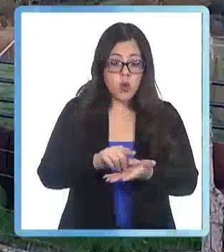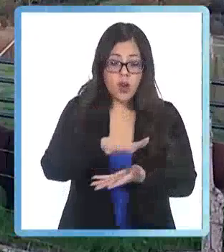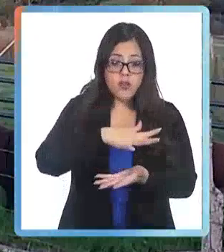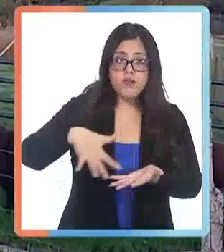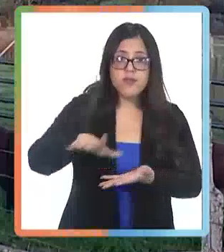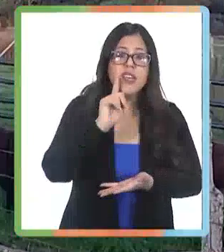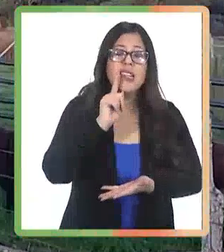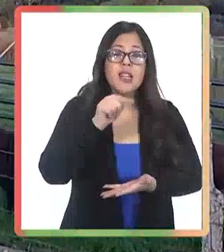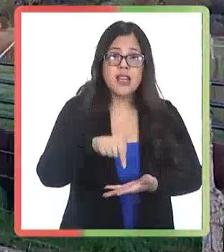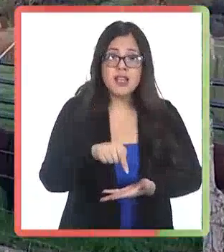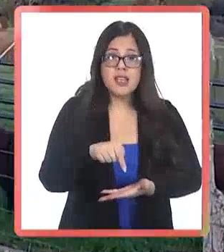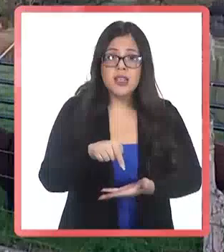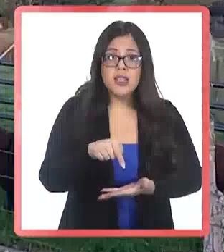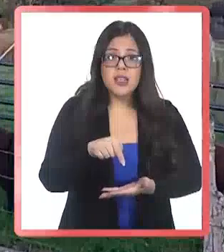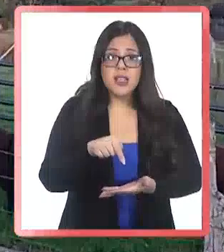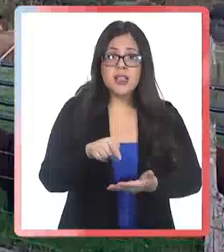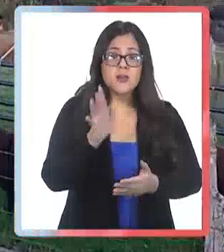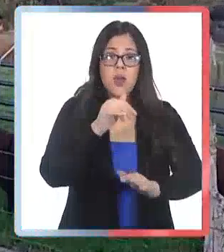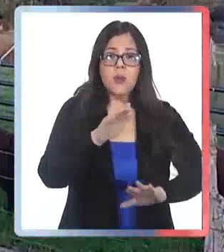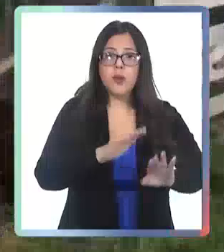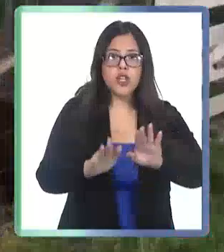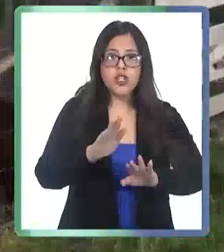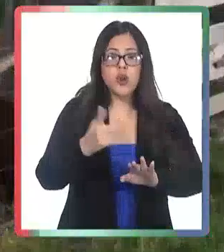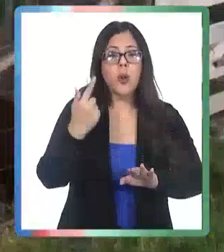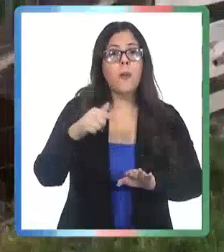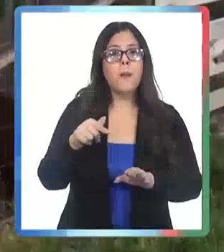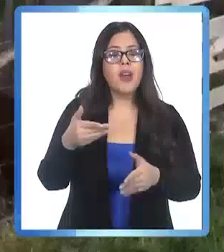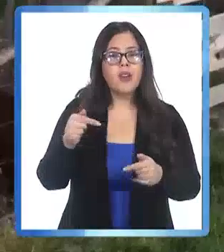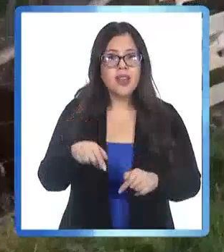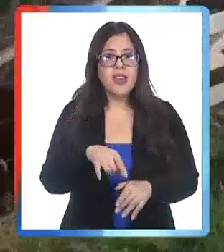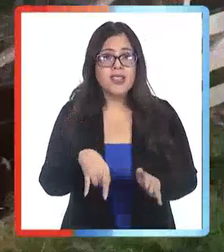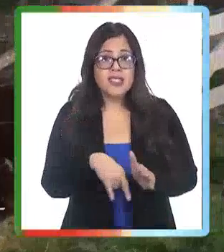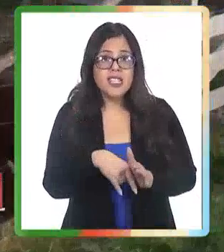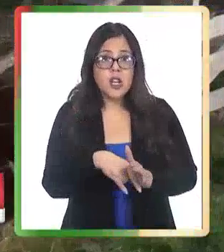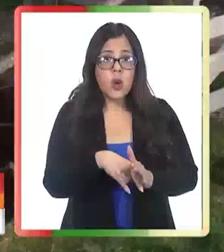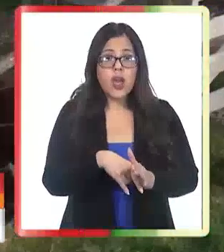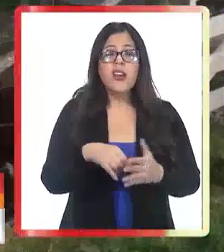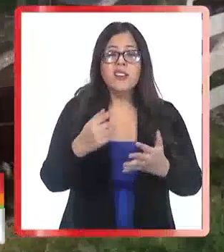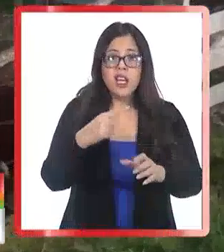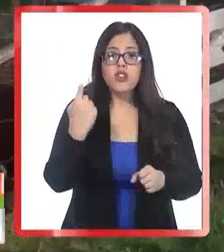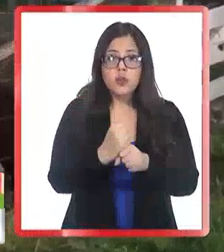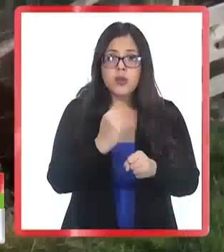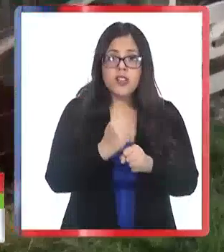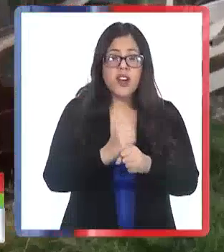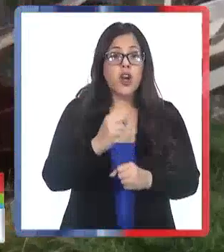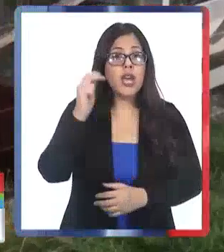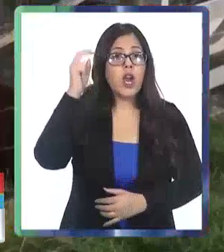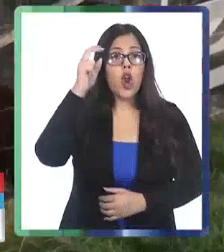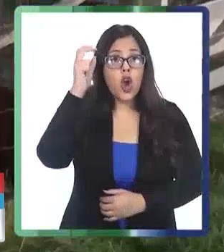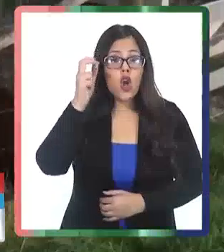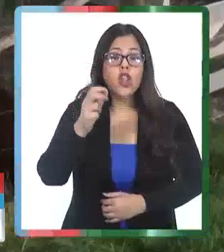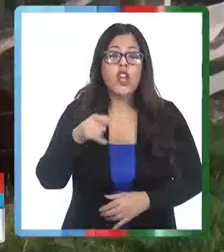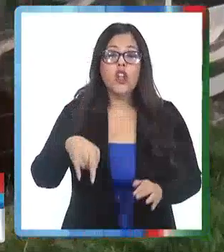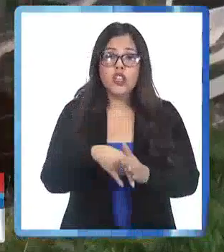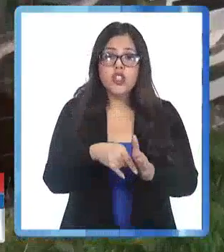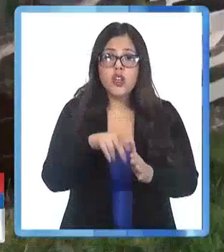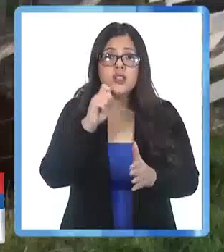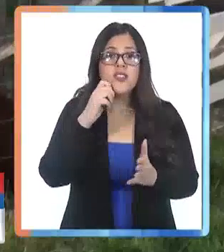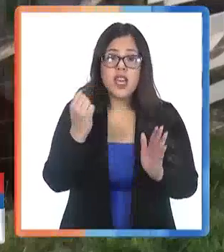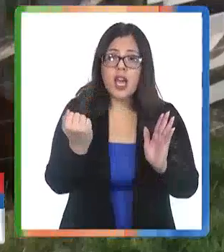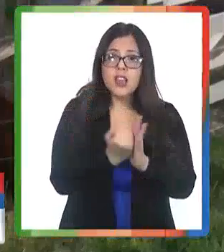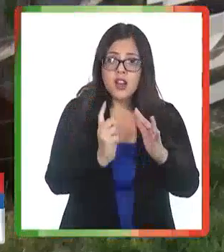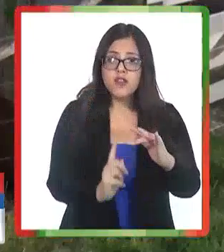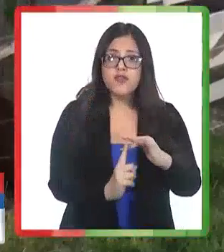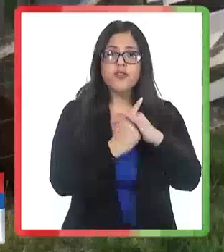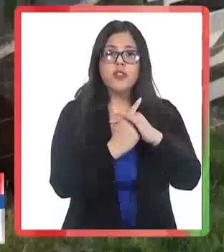que posee el sello de origen no la protege. En el caso puntual acá de Chiloé, cierto, hemos trabajado con el cordero chilote, el cual tiene